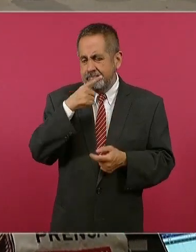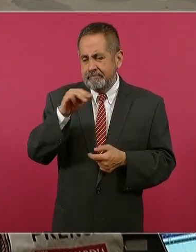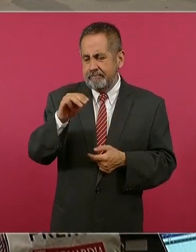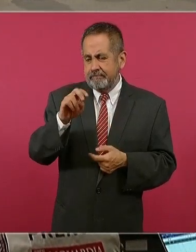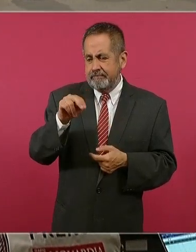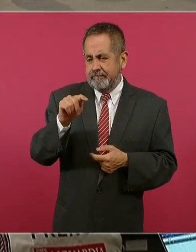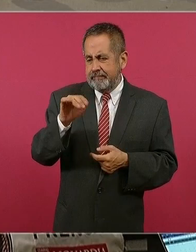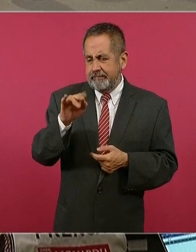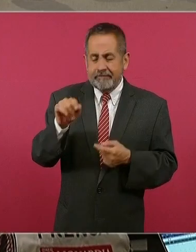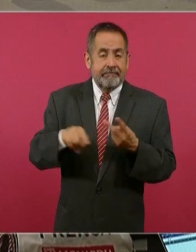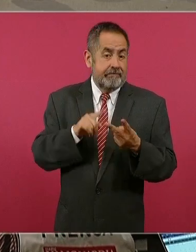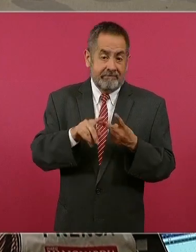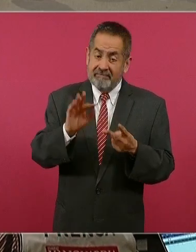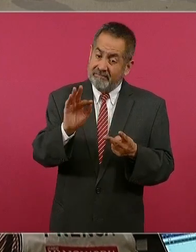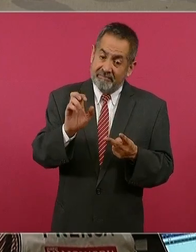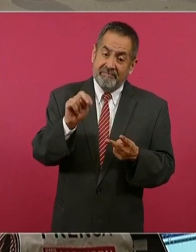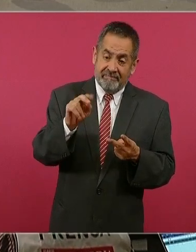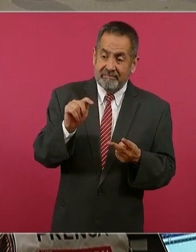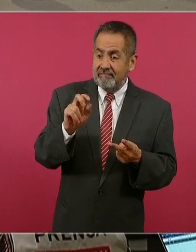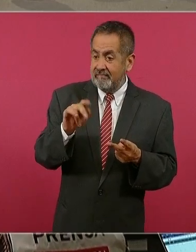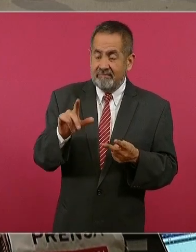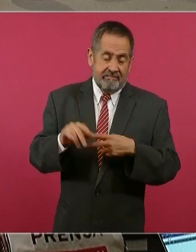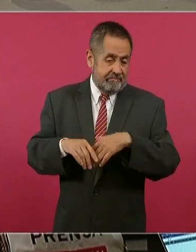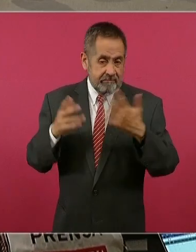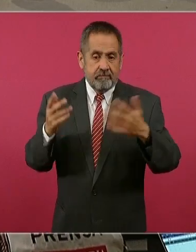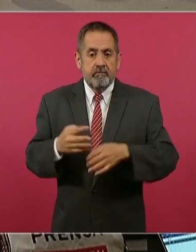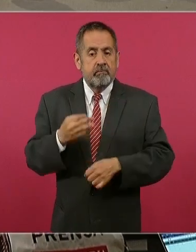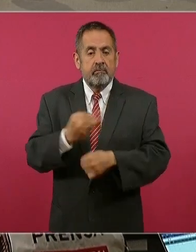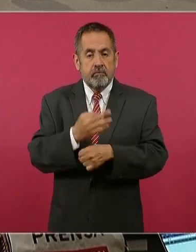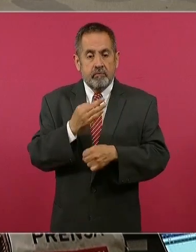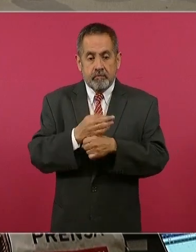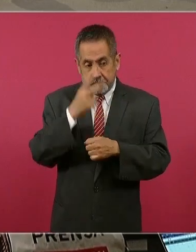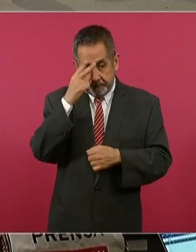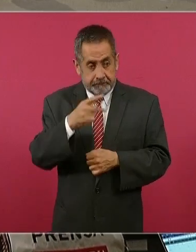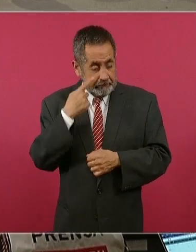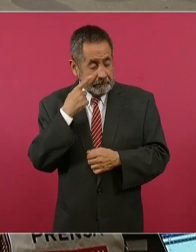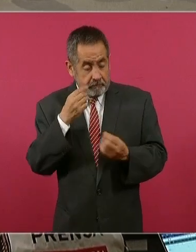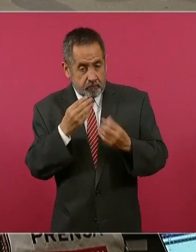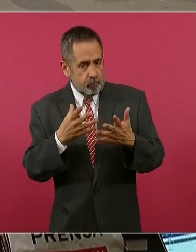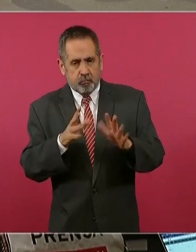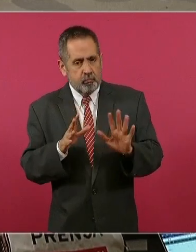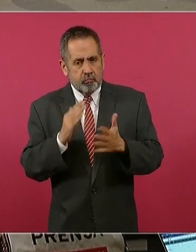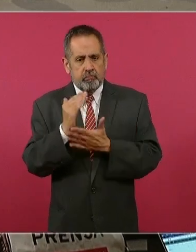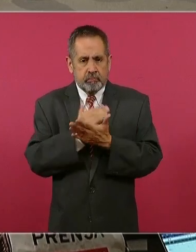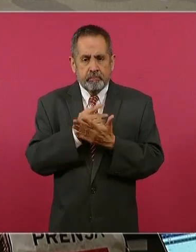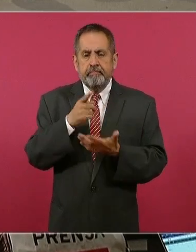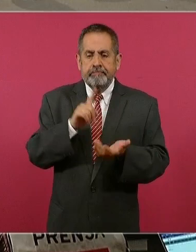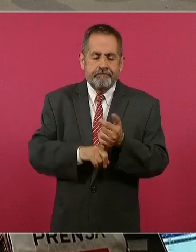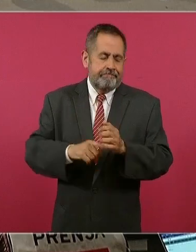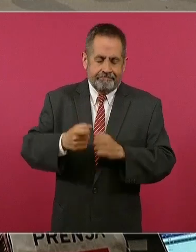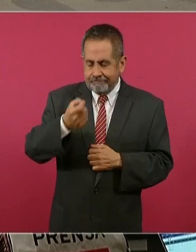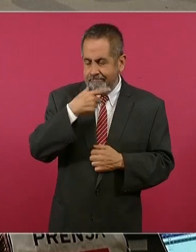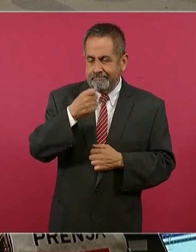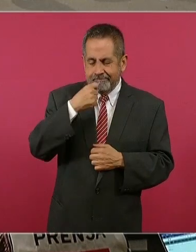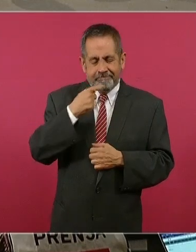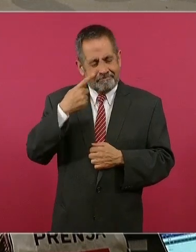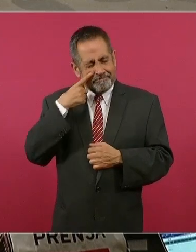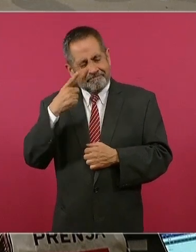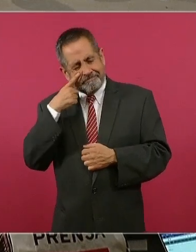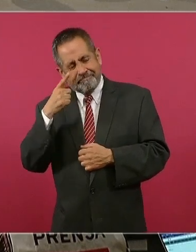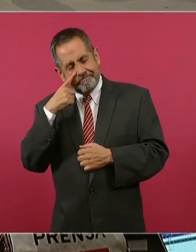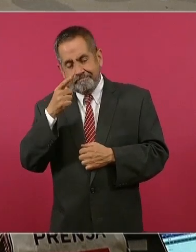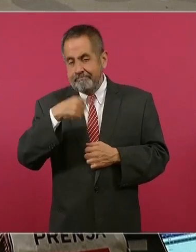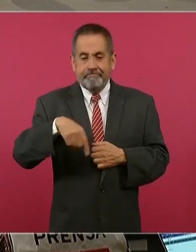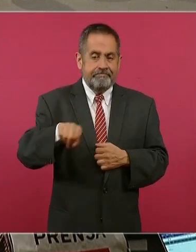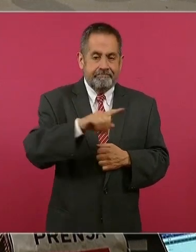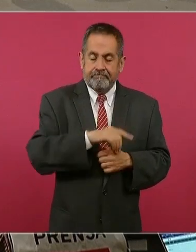y desde luego fentanilo, que hasta el momento en México no es prevalente, son de las drogas que se asocian mucho con